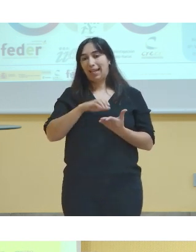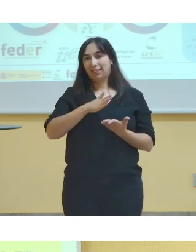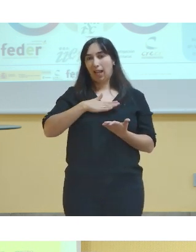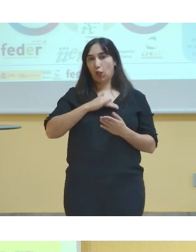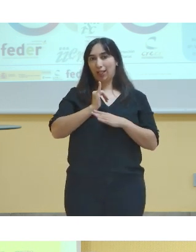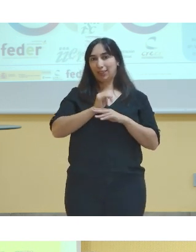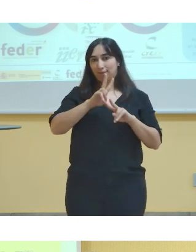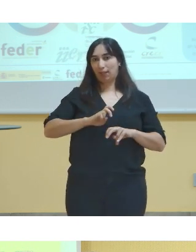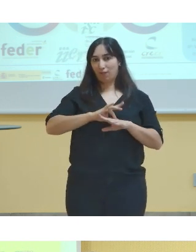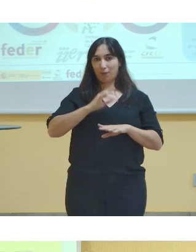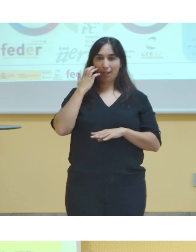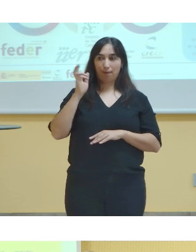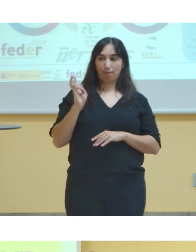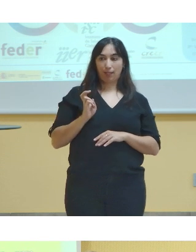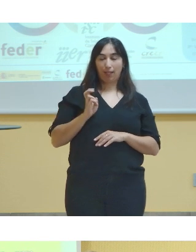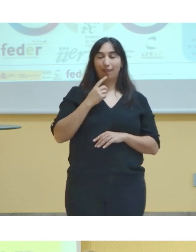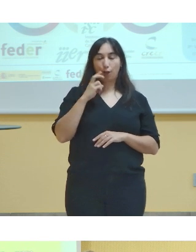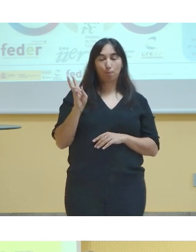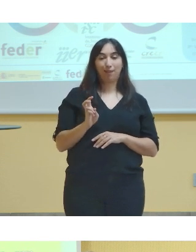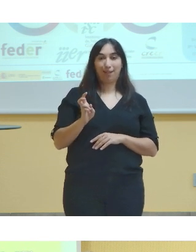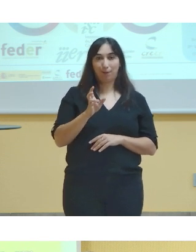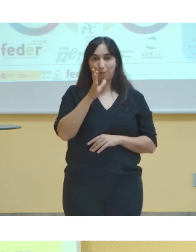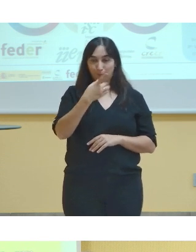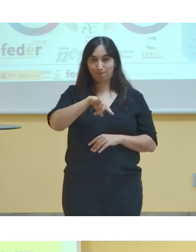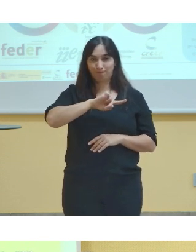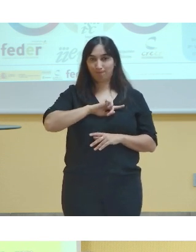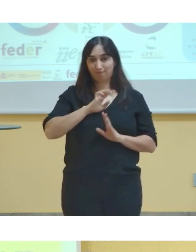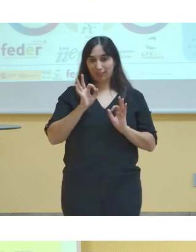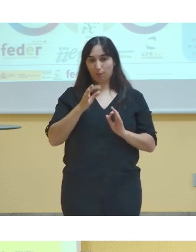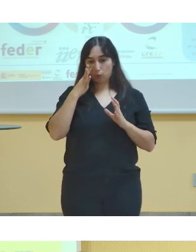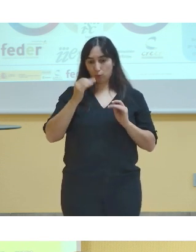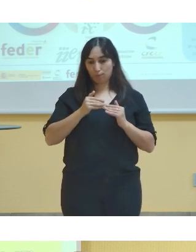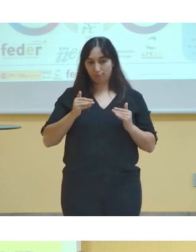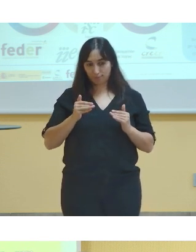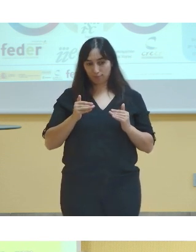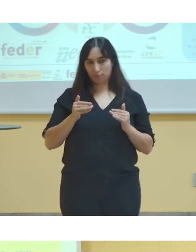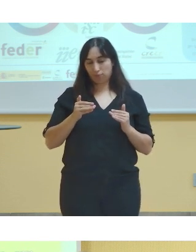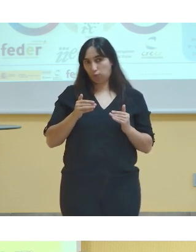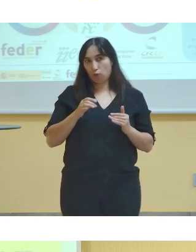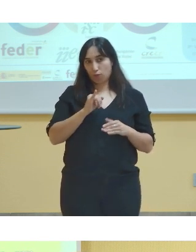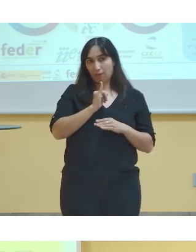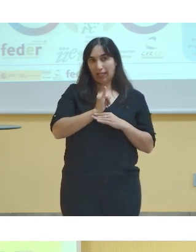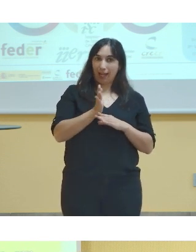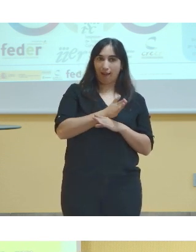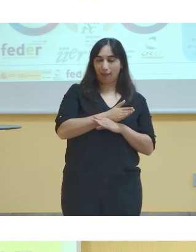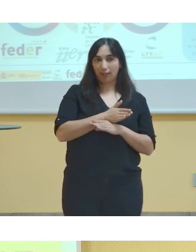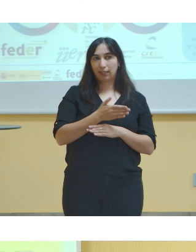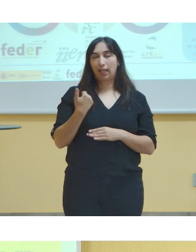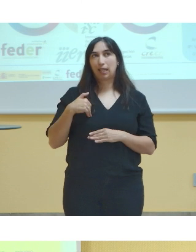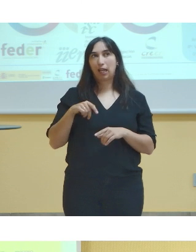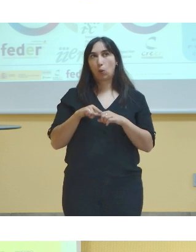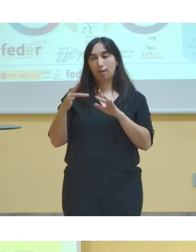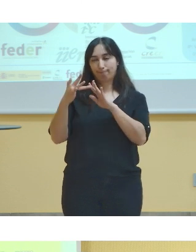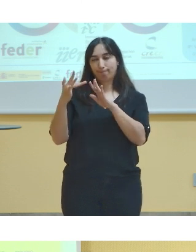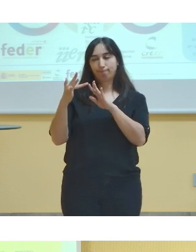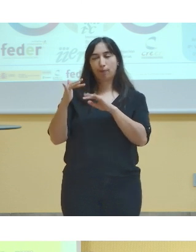Instituto de Investigación de Enfermedades Raras, y cuando digo se acercó, nosotros siempre desde nuestro origen, incluso desde antes de ser el IER, ya teníamos mucho